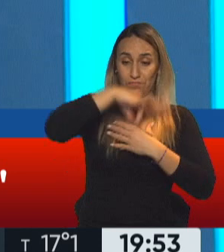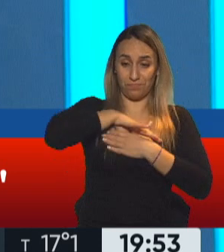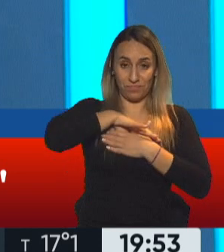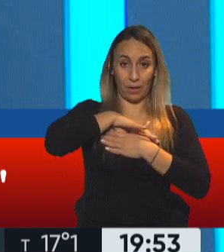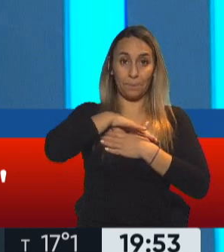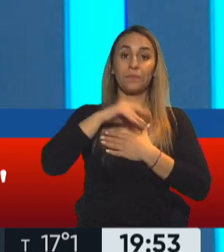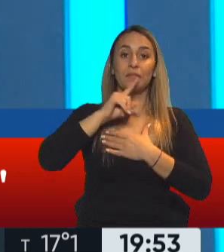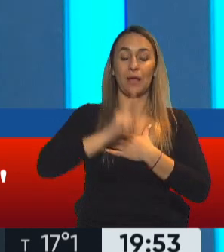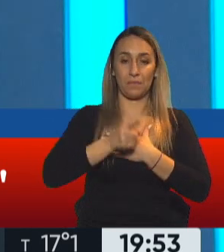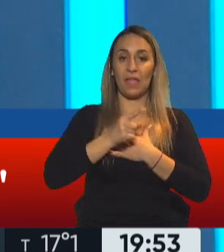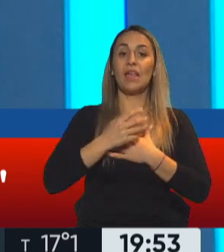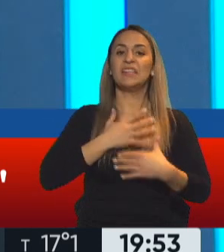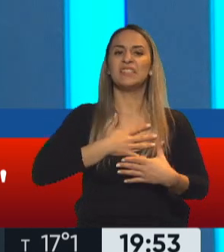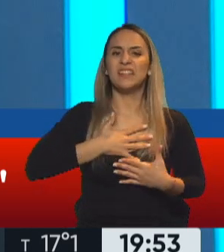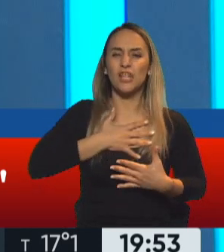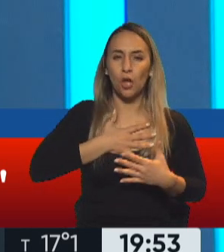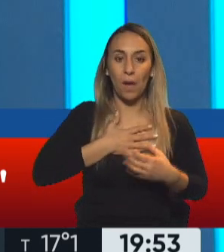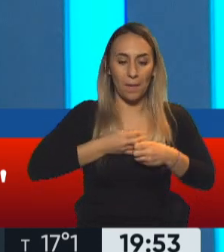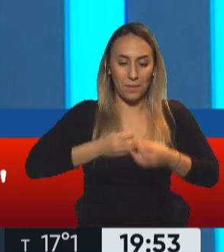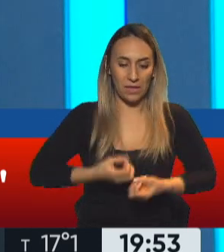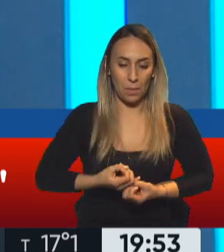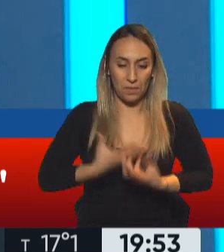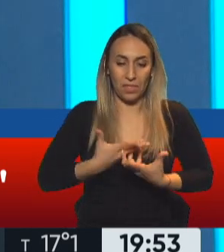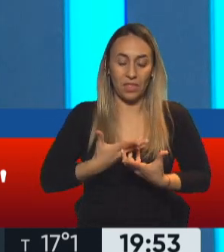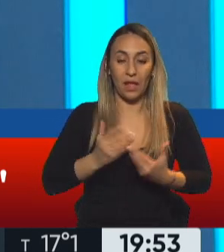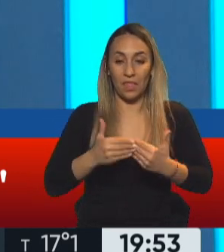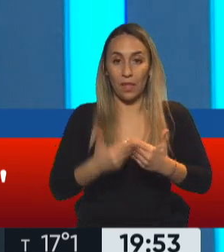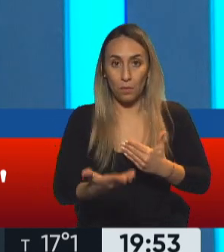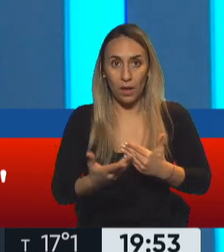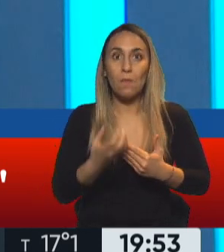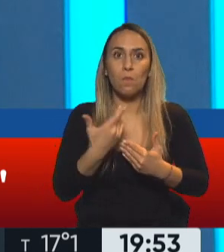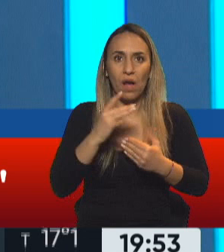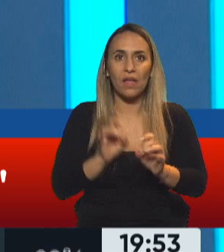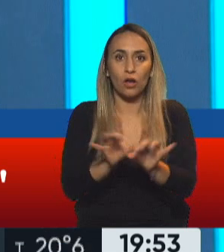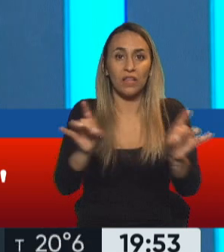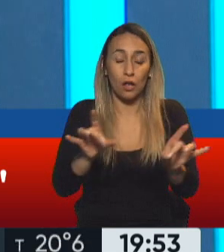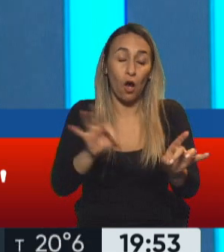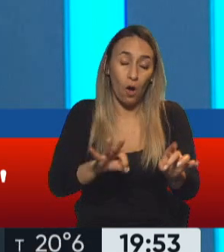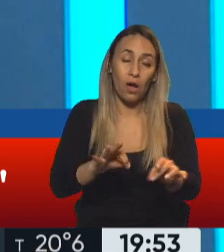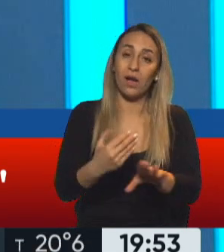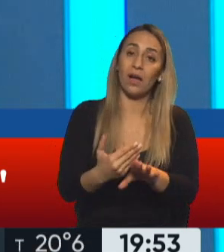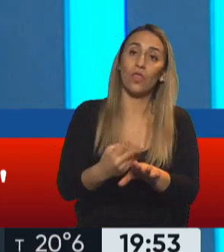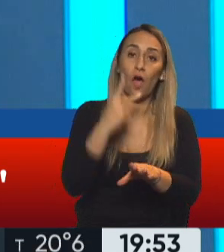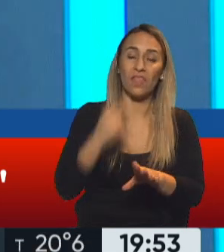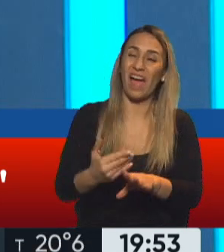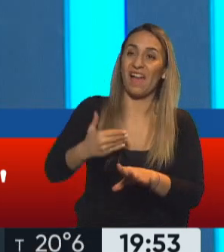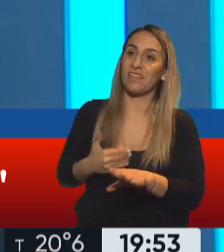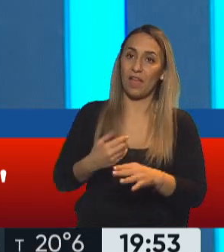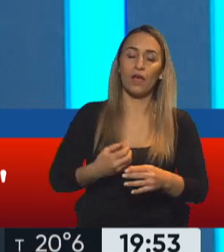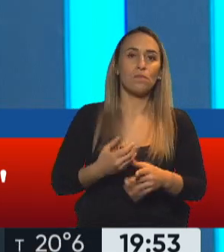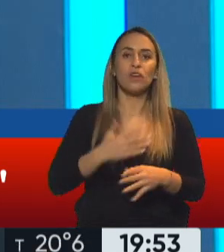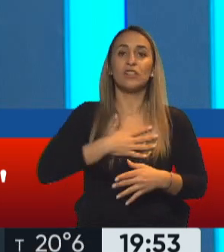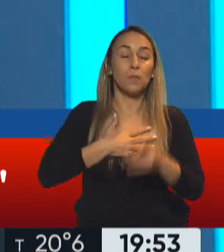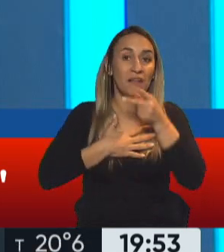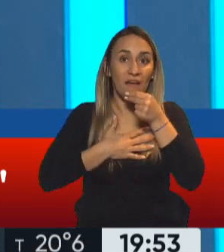quizás 48 horas antes del inicio de los síntomas. Todo eso está dentro del análisis a nivel mundial. Nosotros, por ahora, en todo el mundo seguimos con el alta